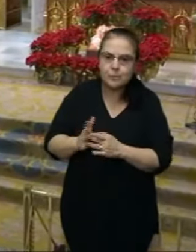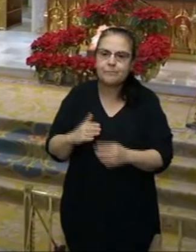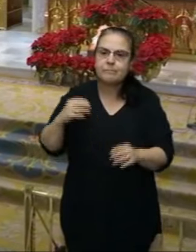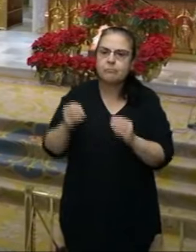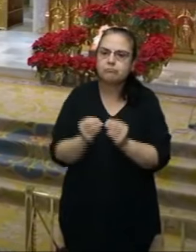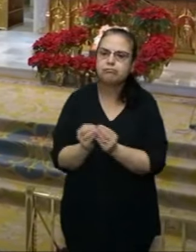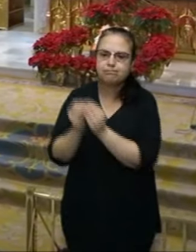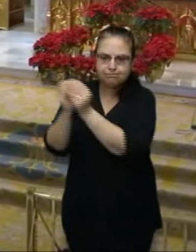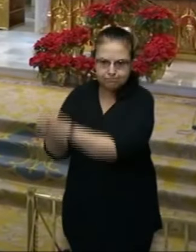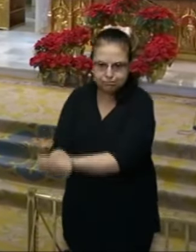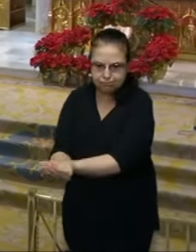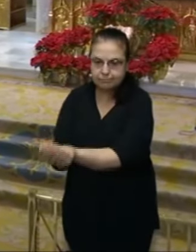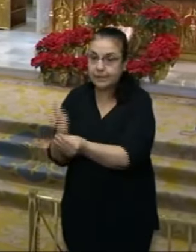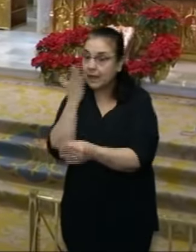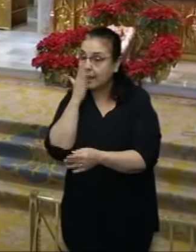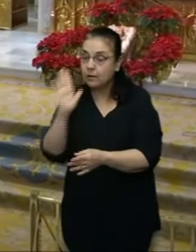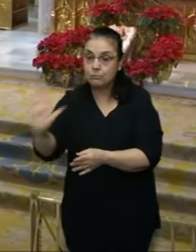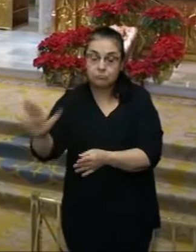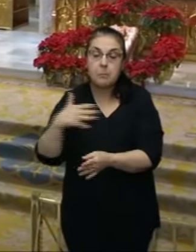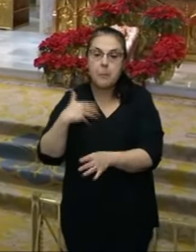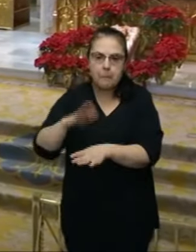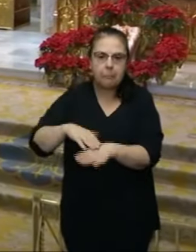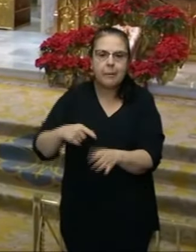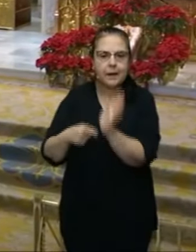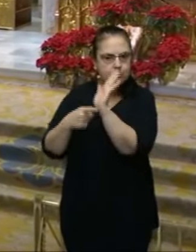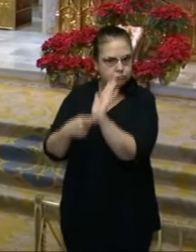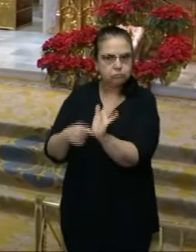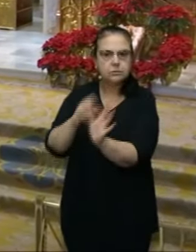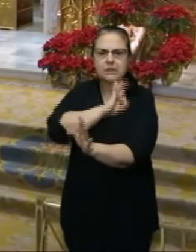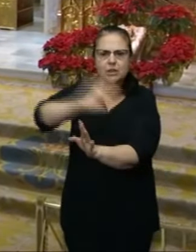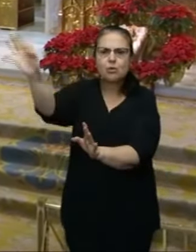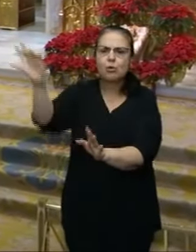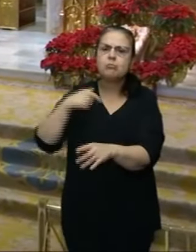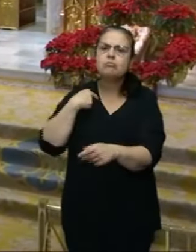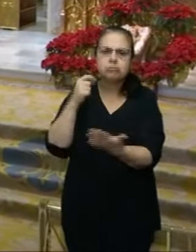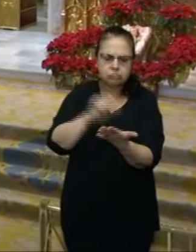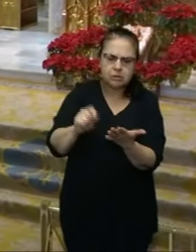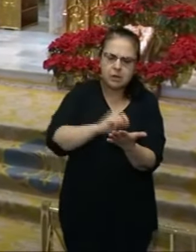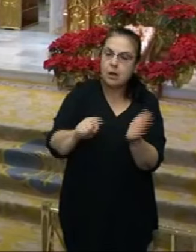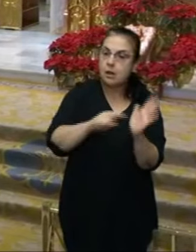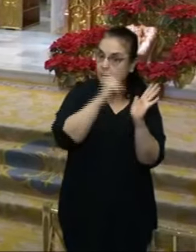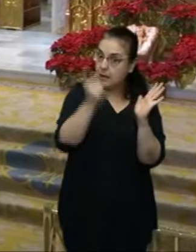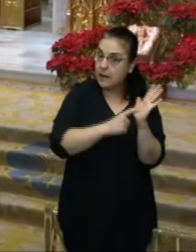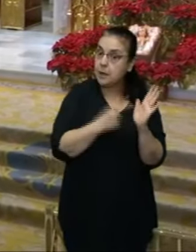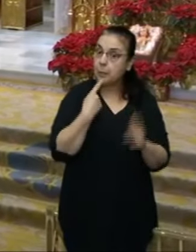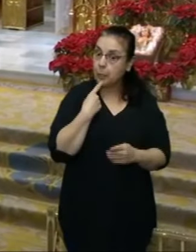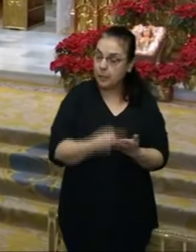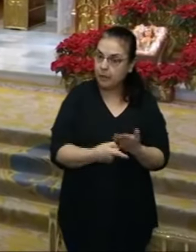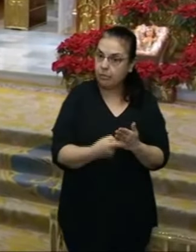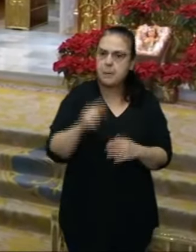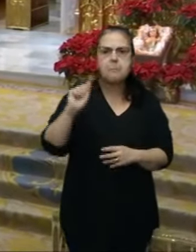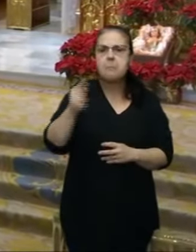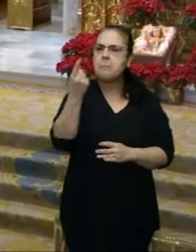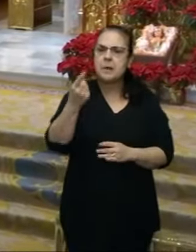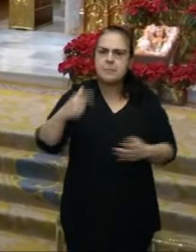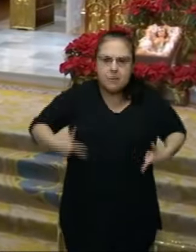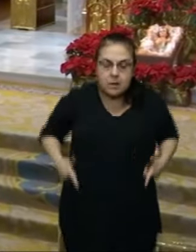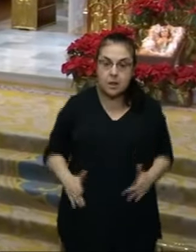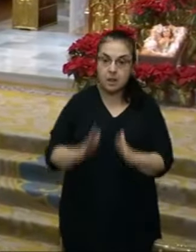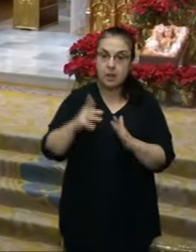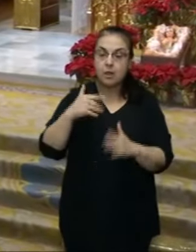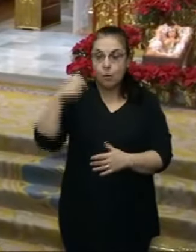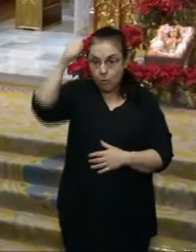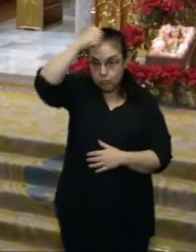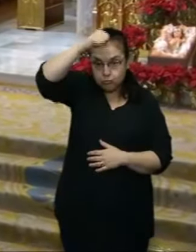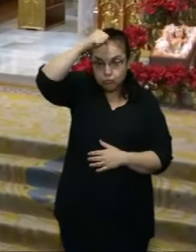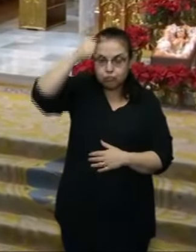para presentarlo al Señor, de acuerdo con lo escrito en la ley del Señor. Todo varón primogénito será consagrado